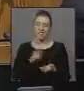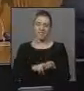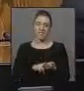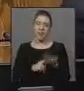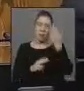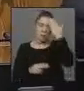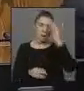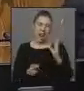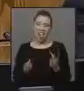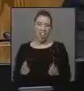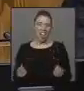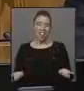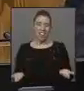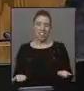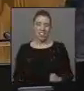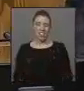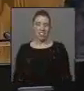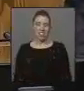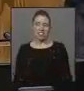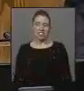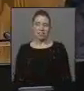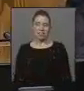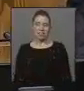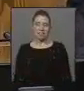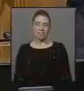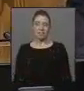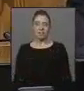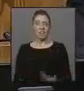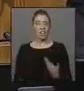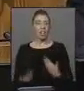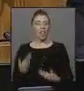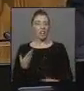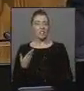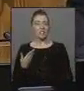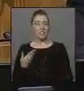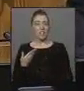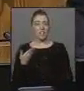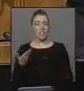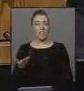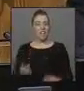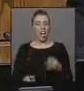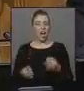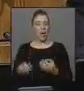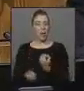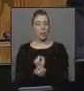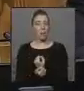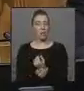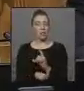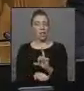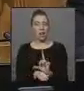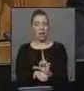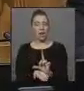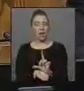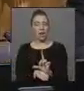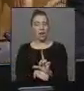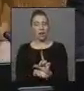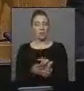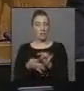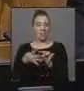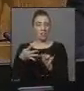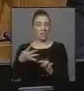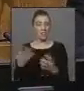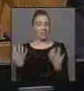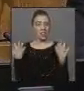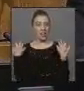francamente, de mala calidad, en donde se le entregaba al juzgado de policía local una serie